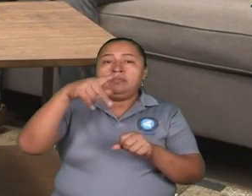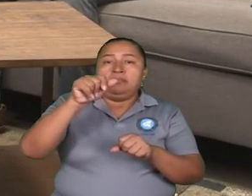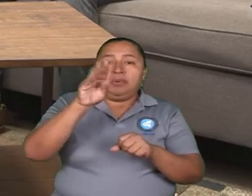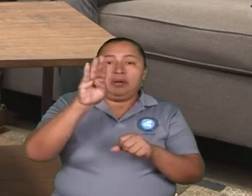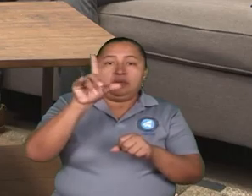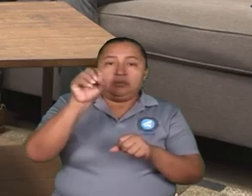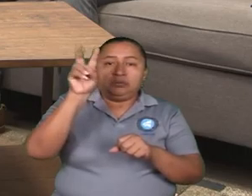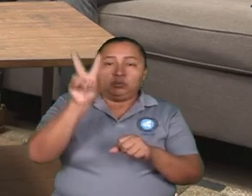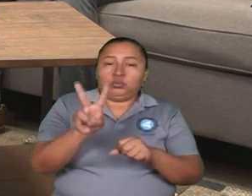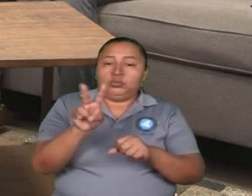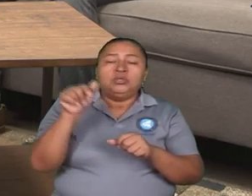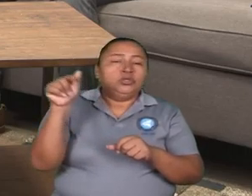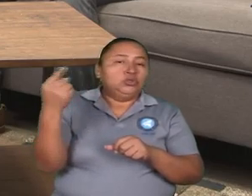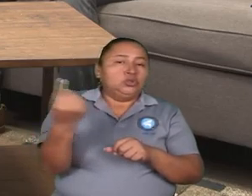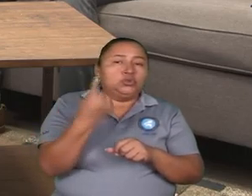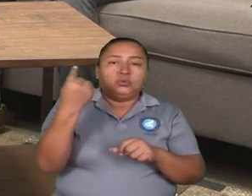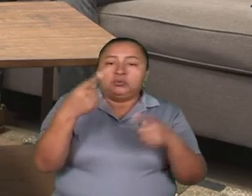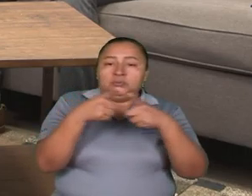Navideño o